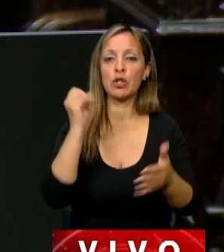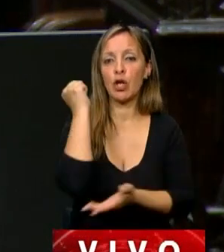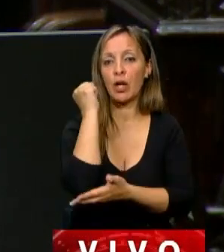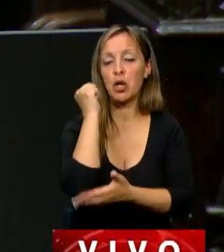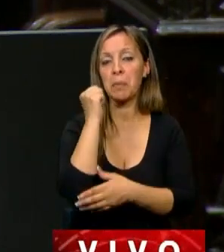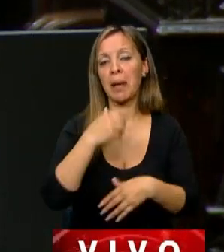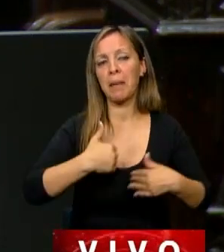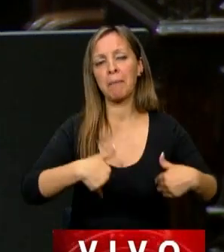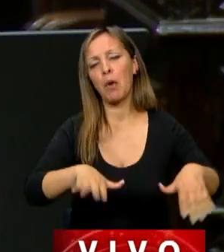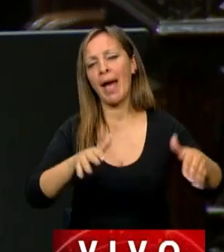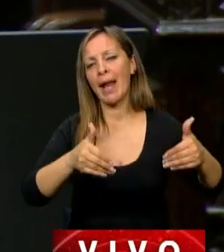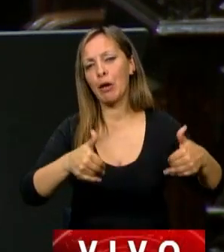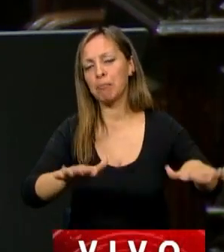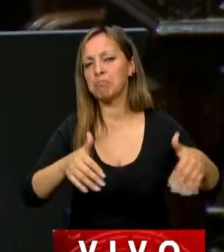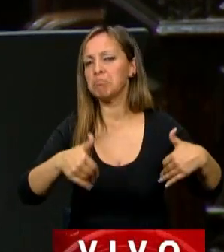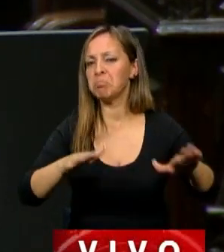relajando,